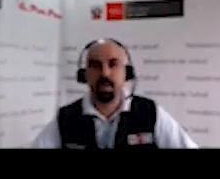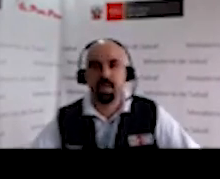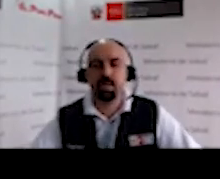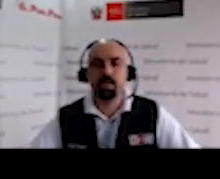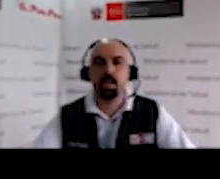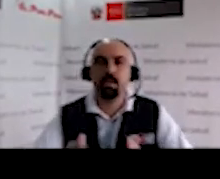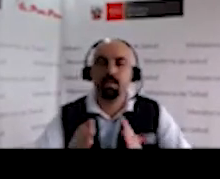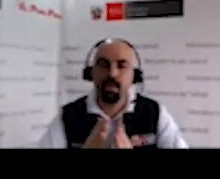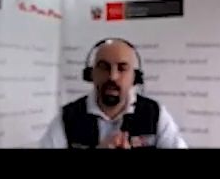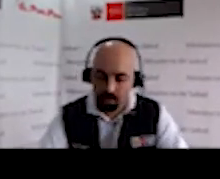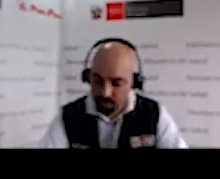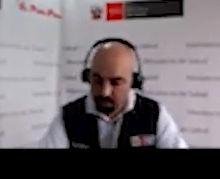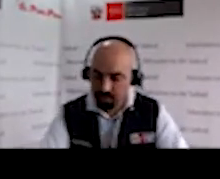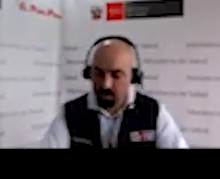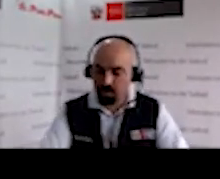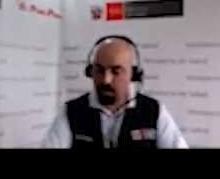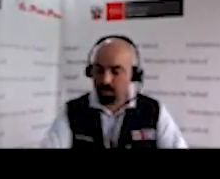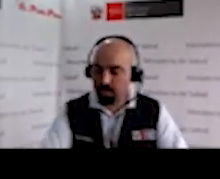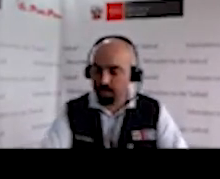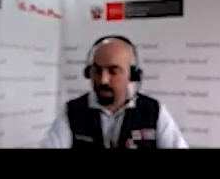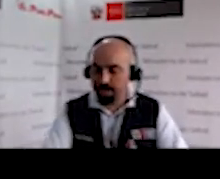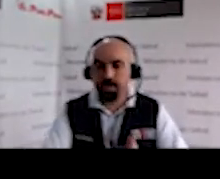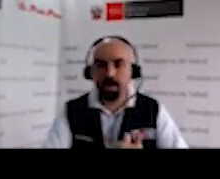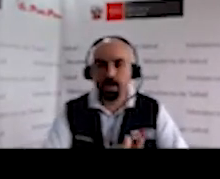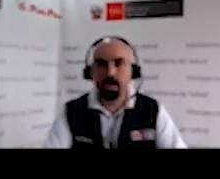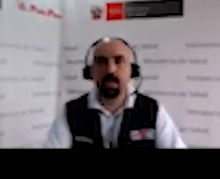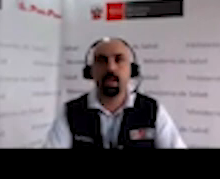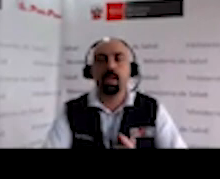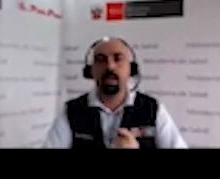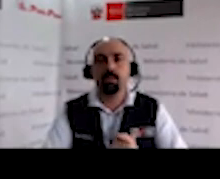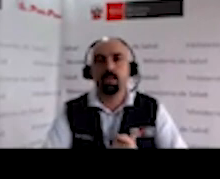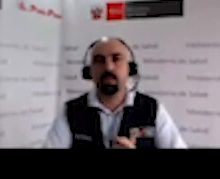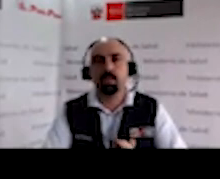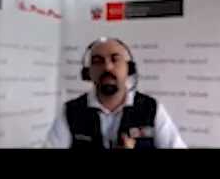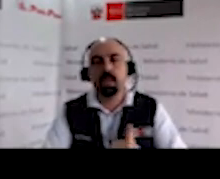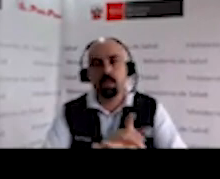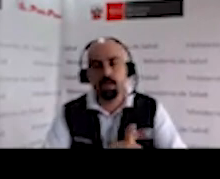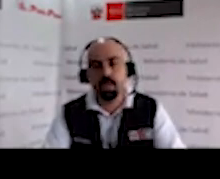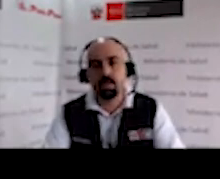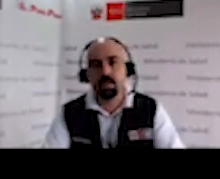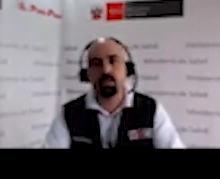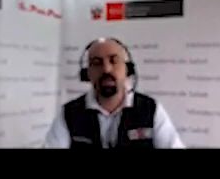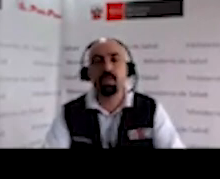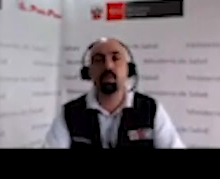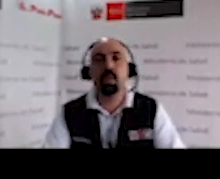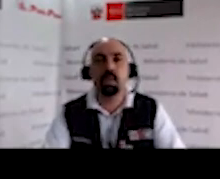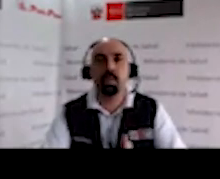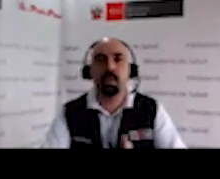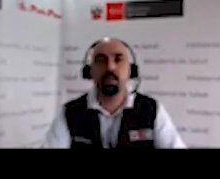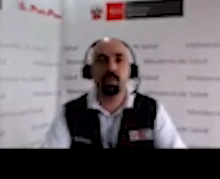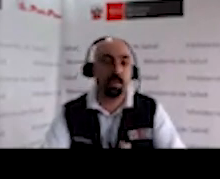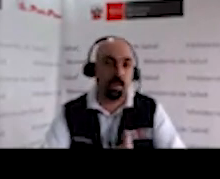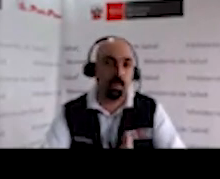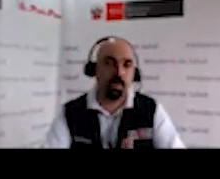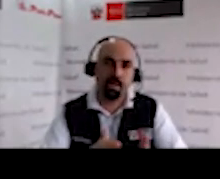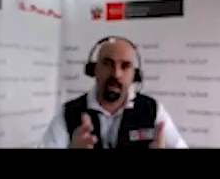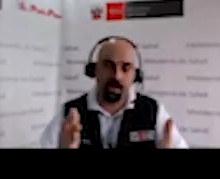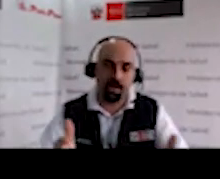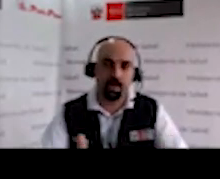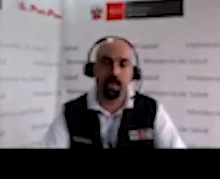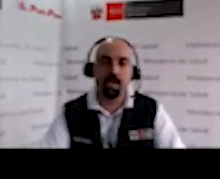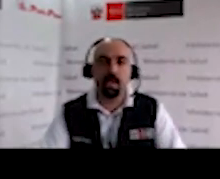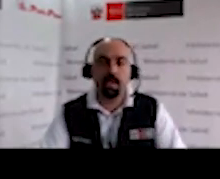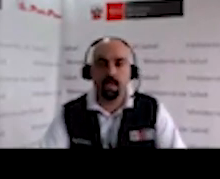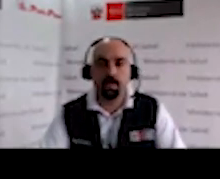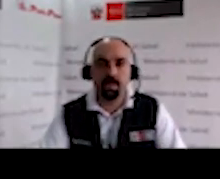Muchísimas gracias y felicitaciones, doctora Silvia Alegre Manrique, jefe de Servicio de Cardiología del Instituto Nacional de Salud de la Línea de Salud, por esta